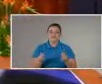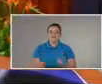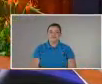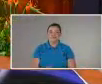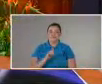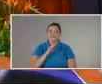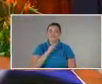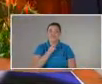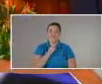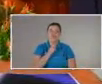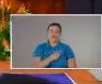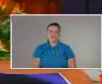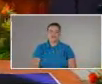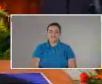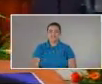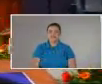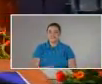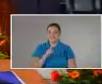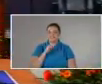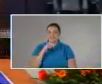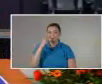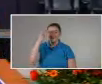fuerza. Pero dice Proverbios que